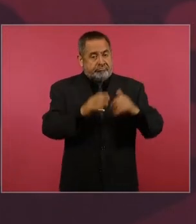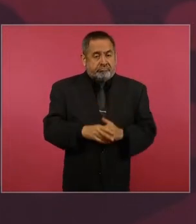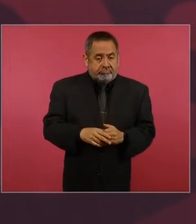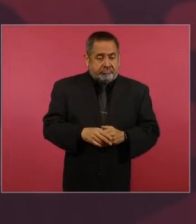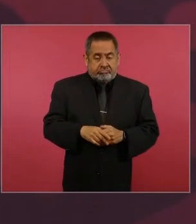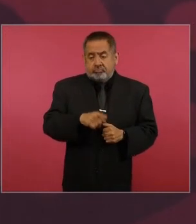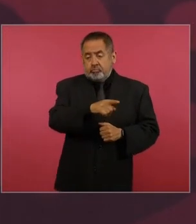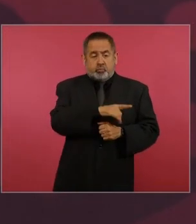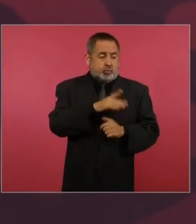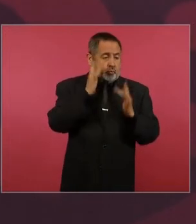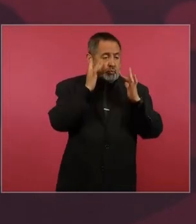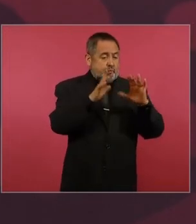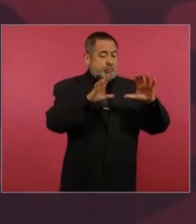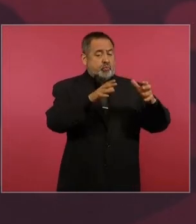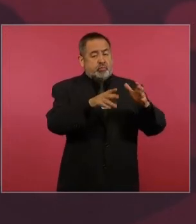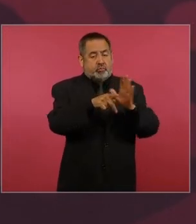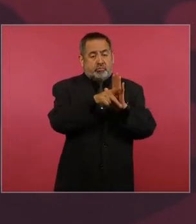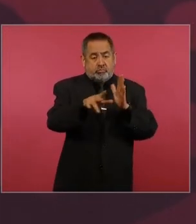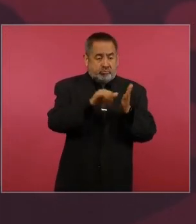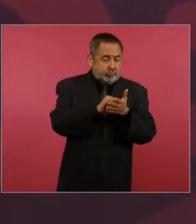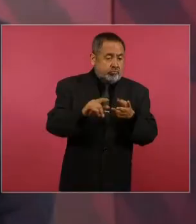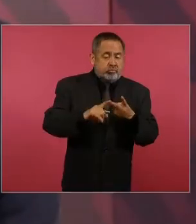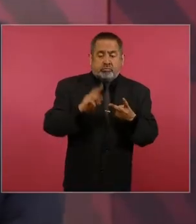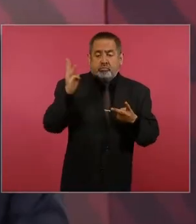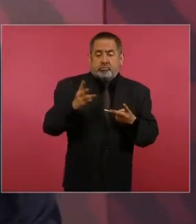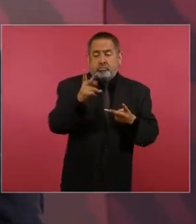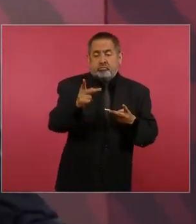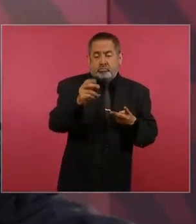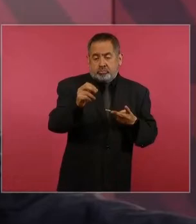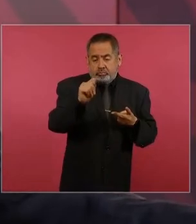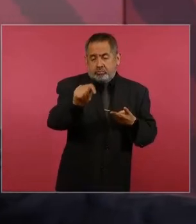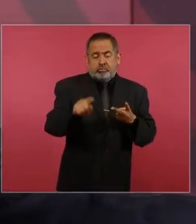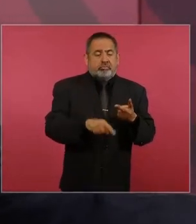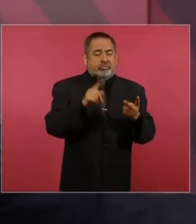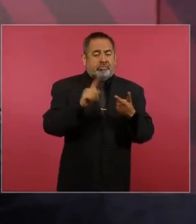Pontificaban. New York Times, Washington Post, un